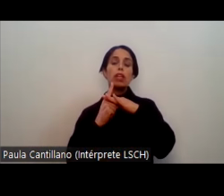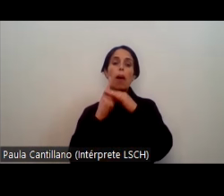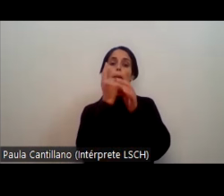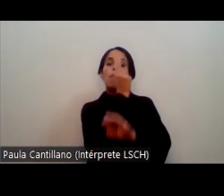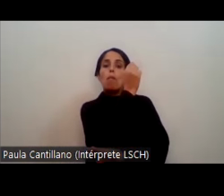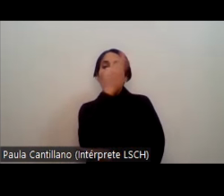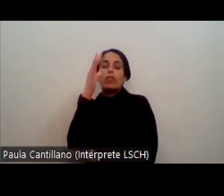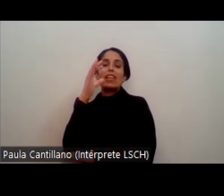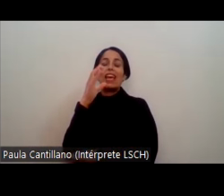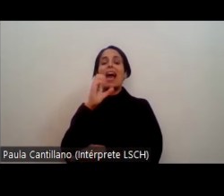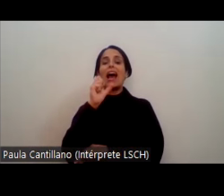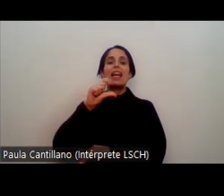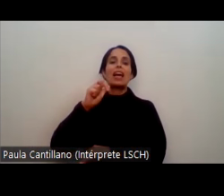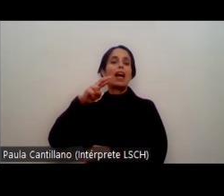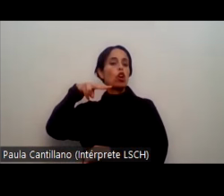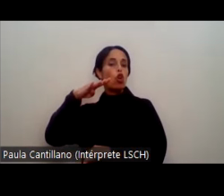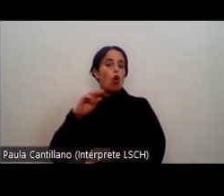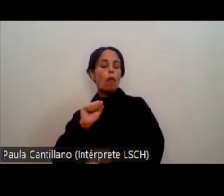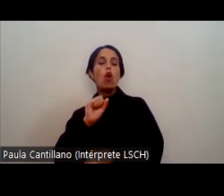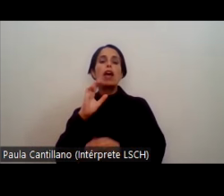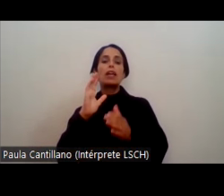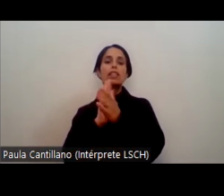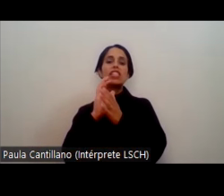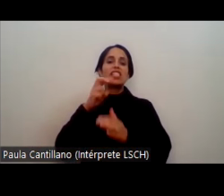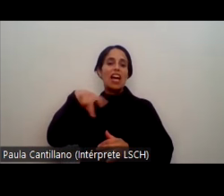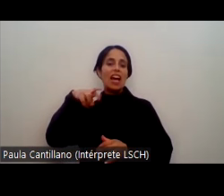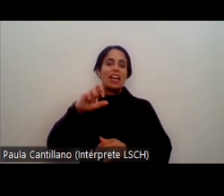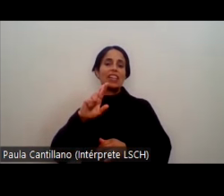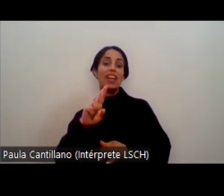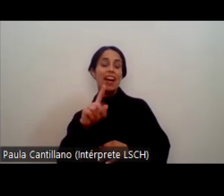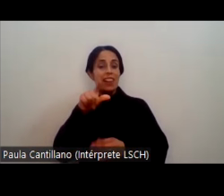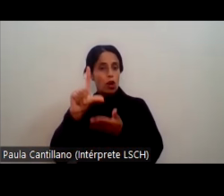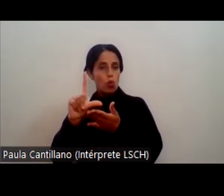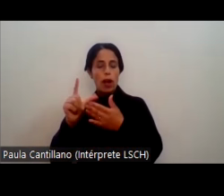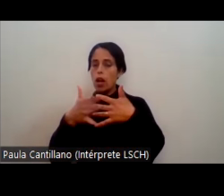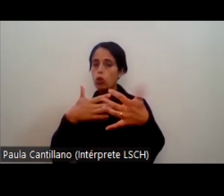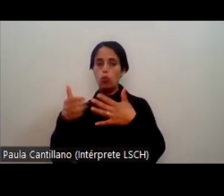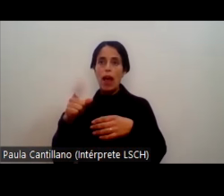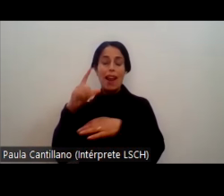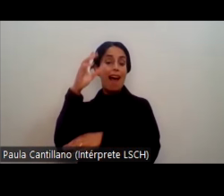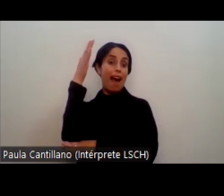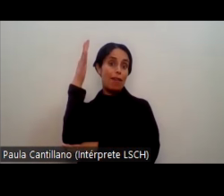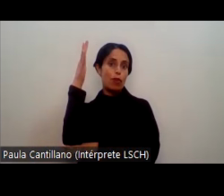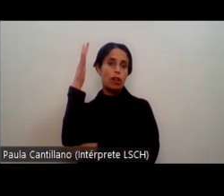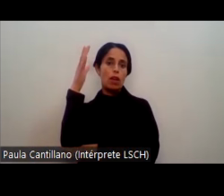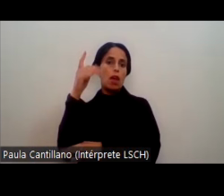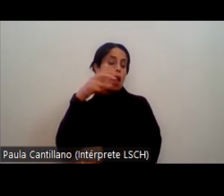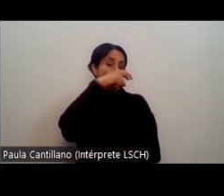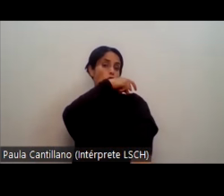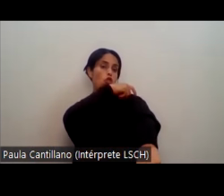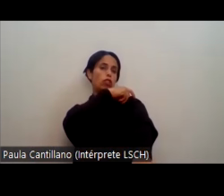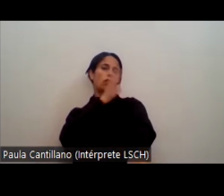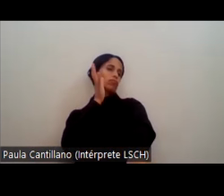algarrobo y chañar. El chañar es nativísimo de la zona, no se da más al norte